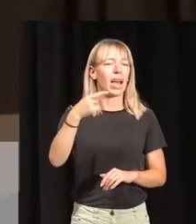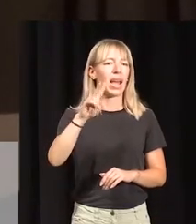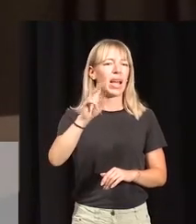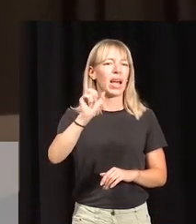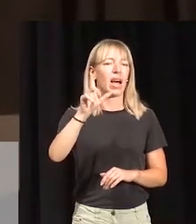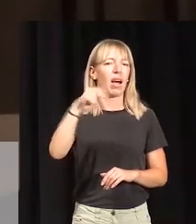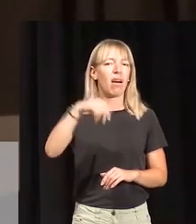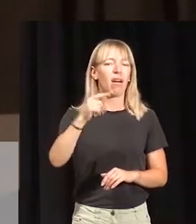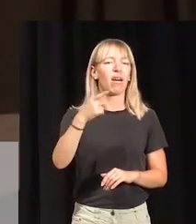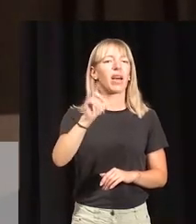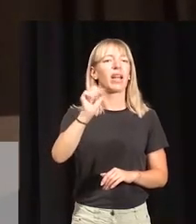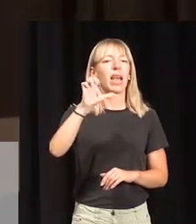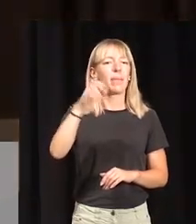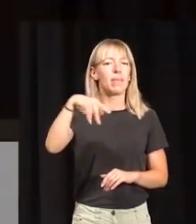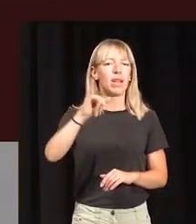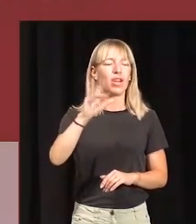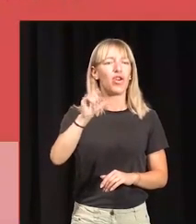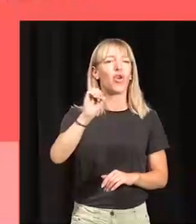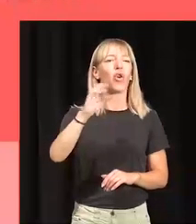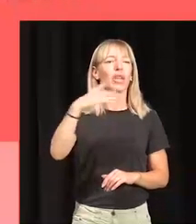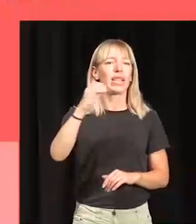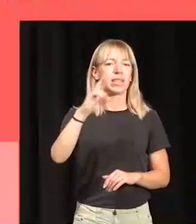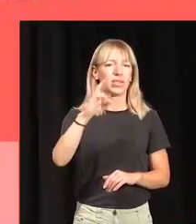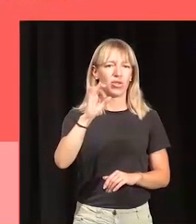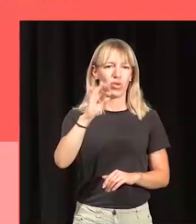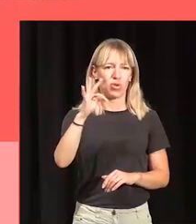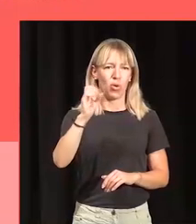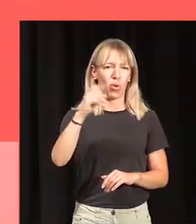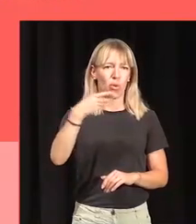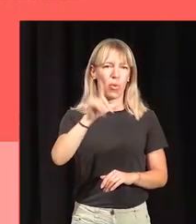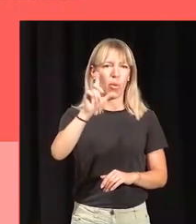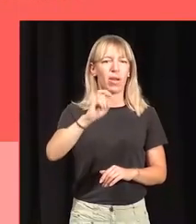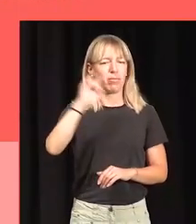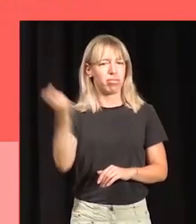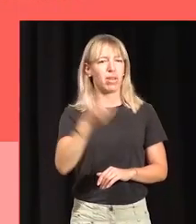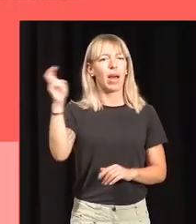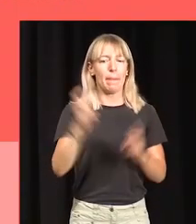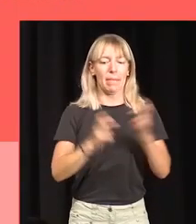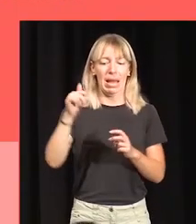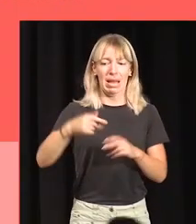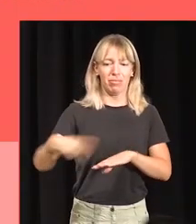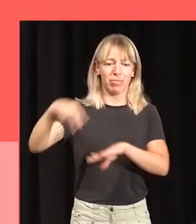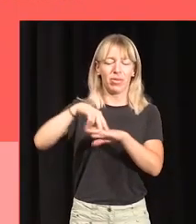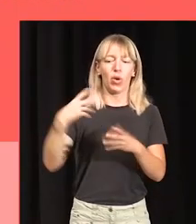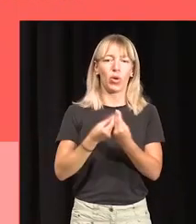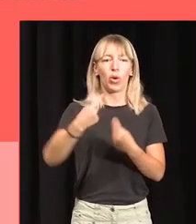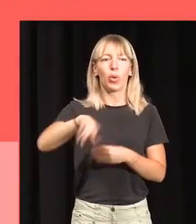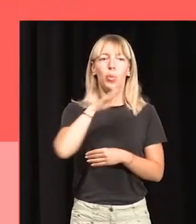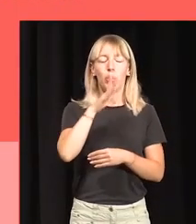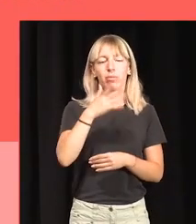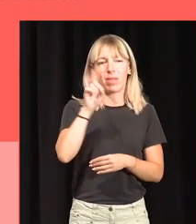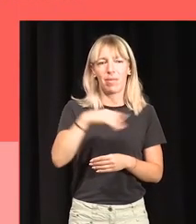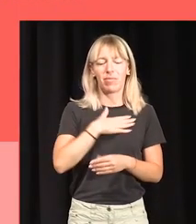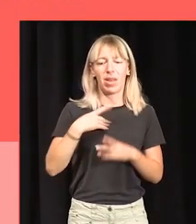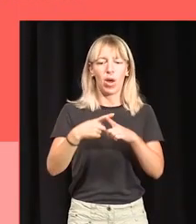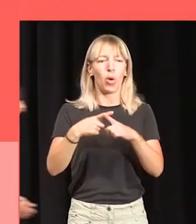a Emilio y a Cristóbal a que suban aquí con nosotros porque queremos compartir con ellos también lo